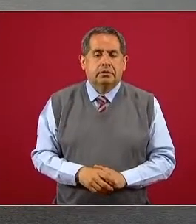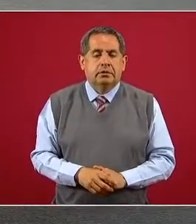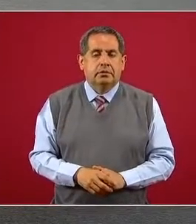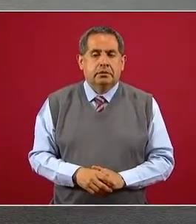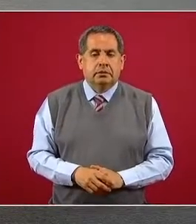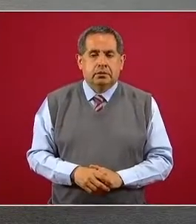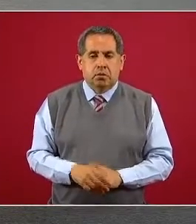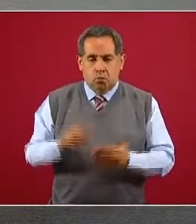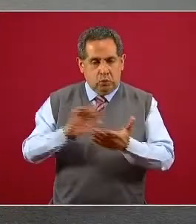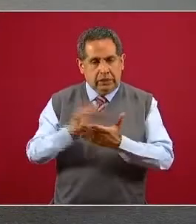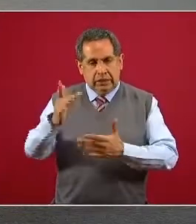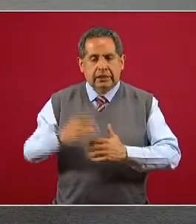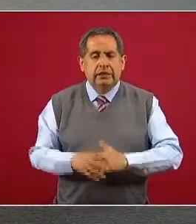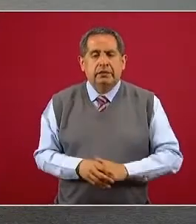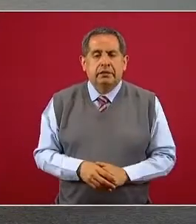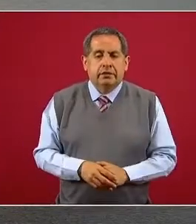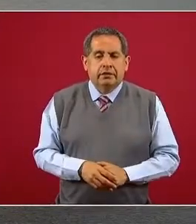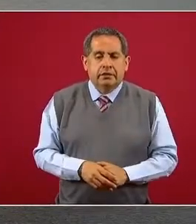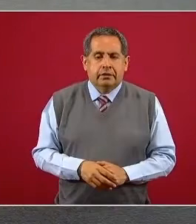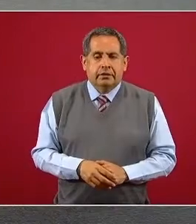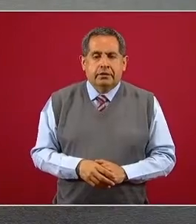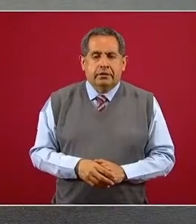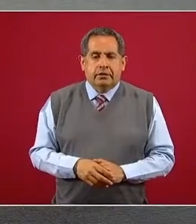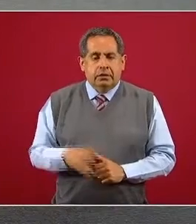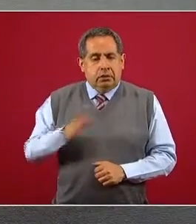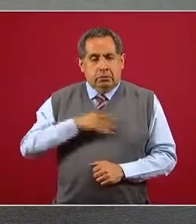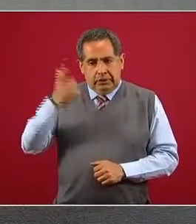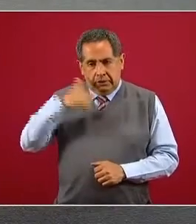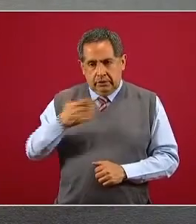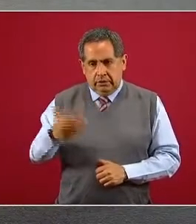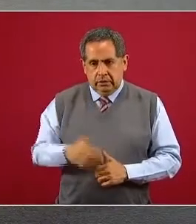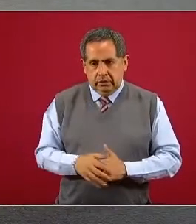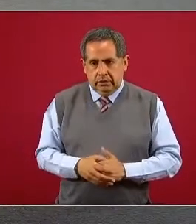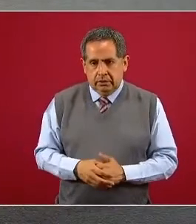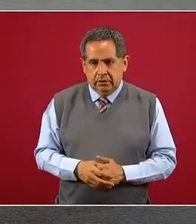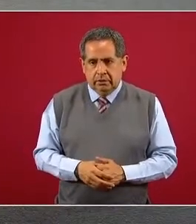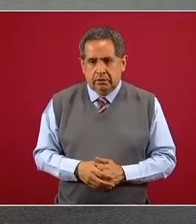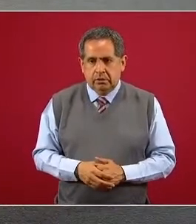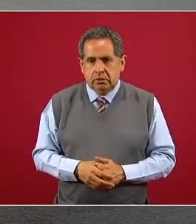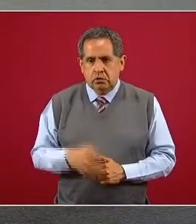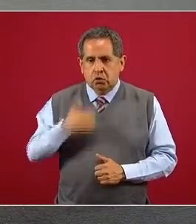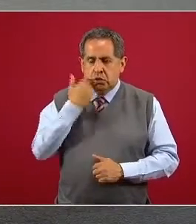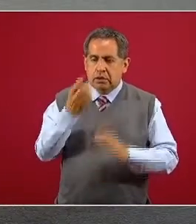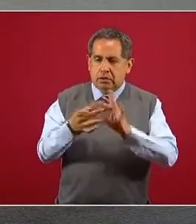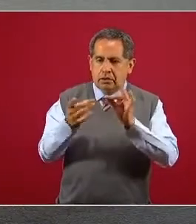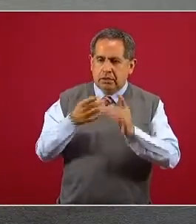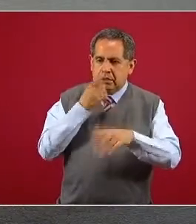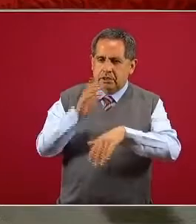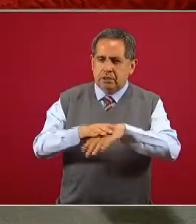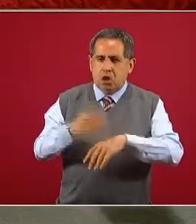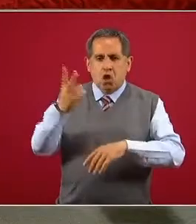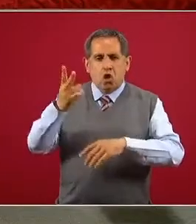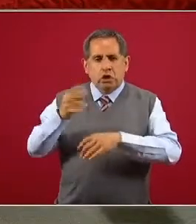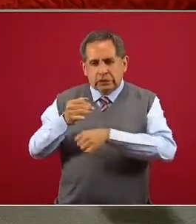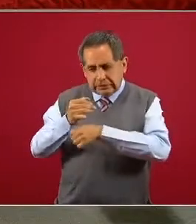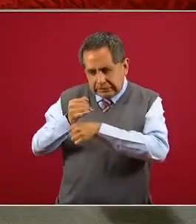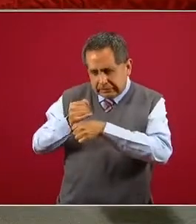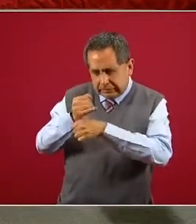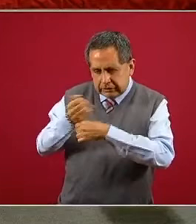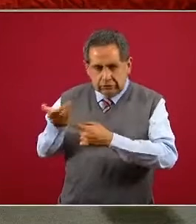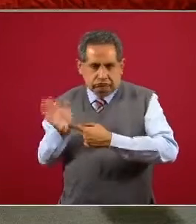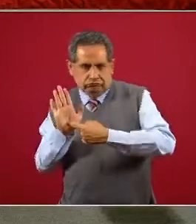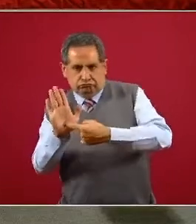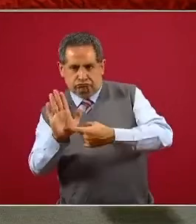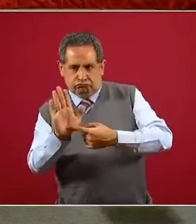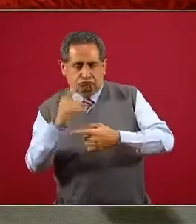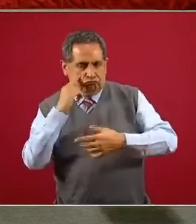Sí, muchas gracias. Buenas noches. Le quiero compartir dos investigaciones. Por favor. Una